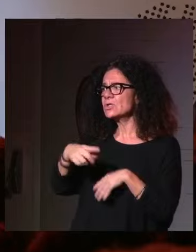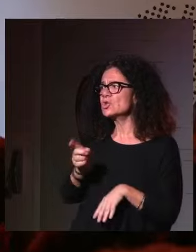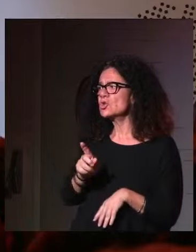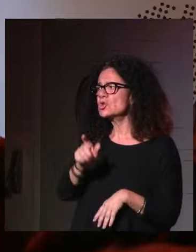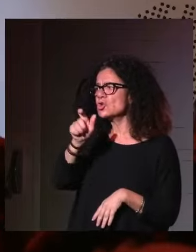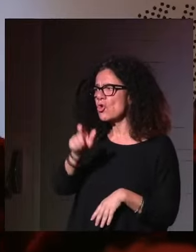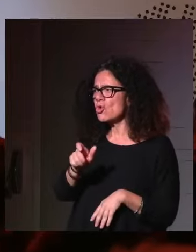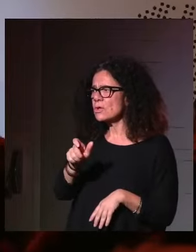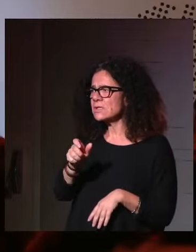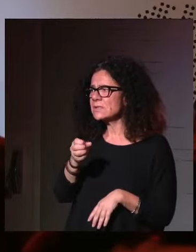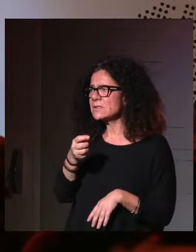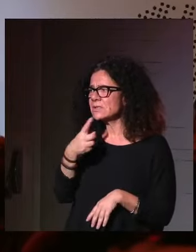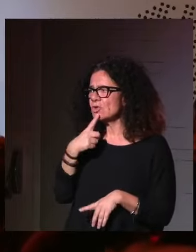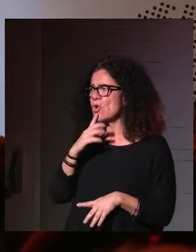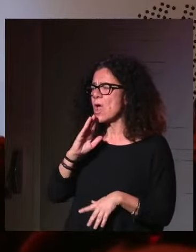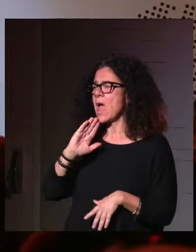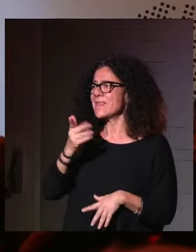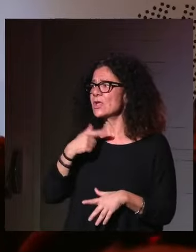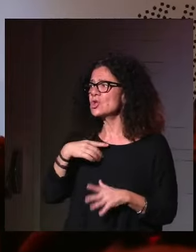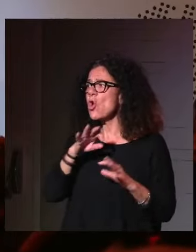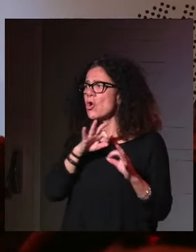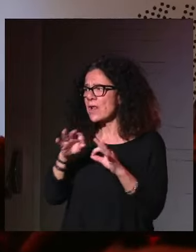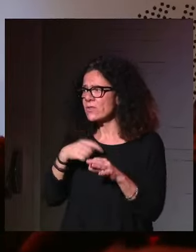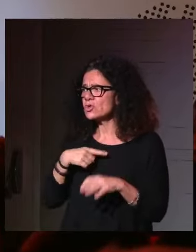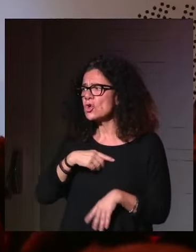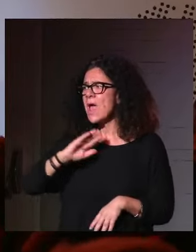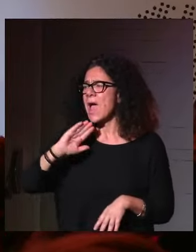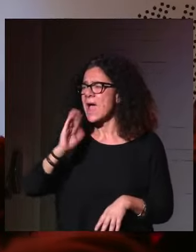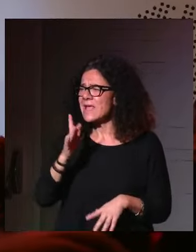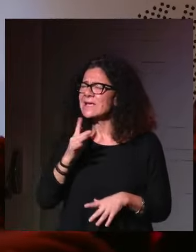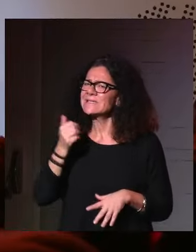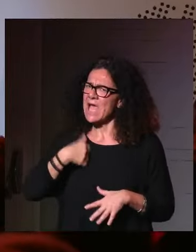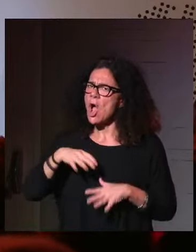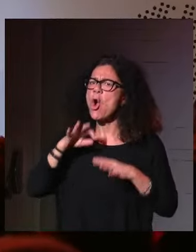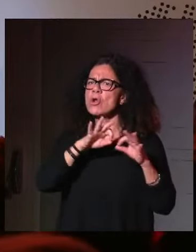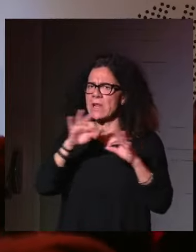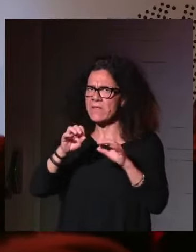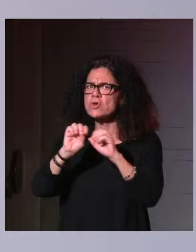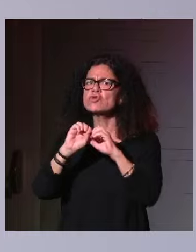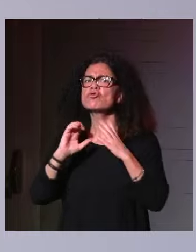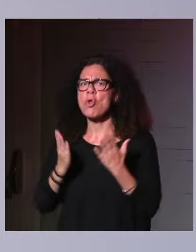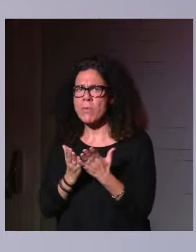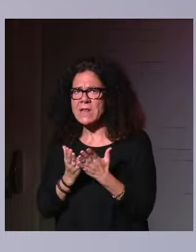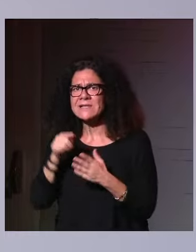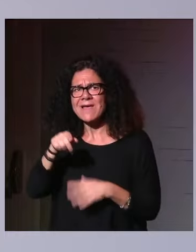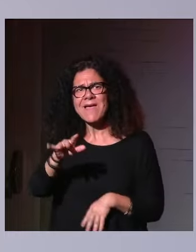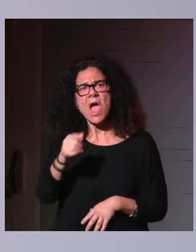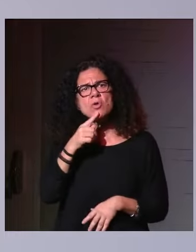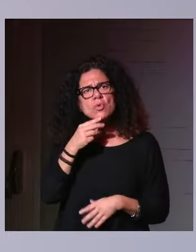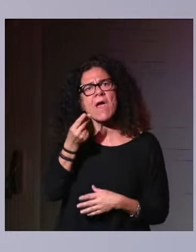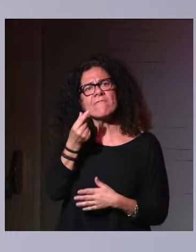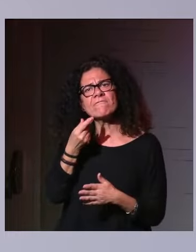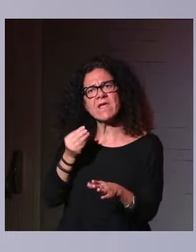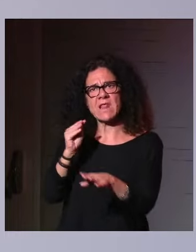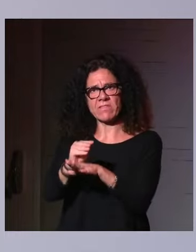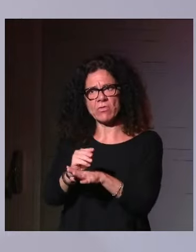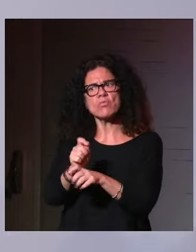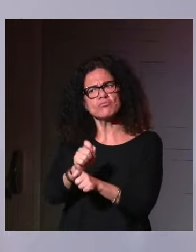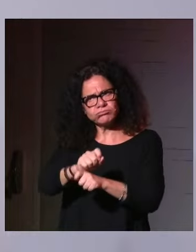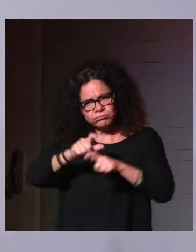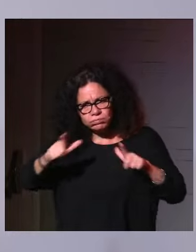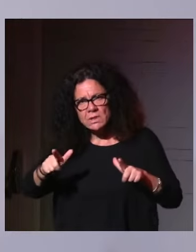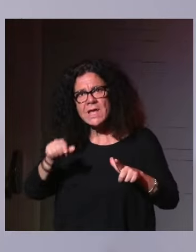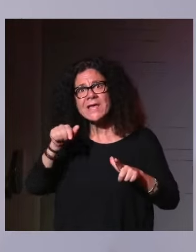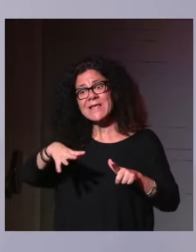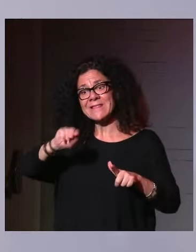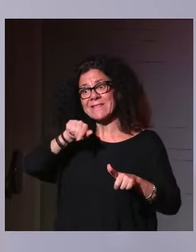necesariamente ataques orgánicos Estos son ataques organizados globales en donde hay una financiación muy grande y entender